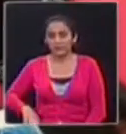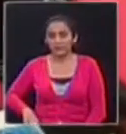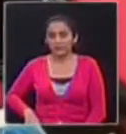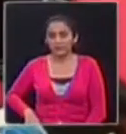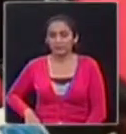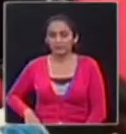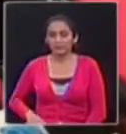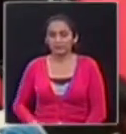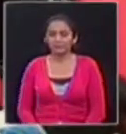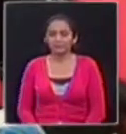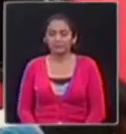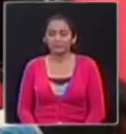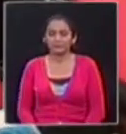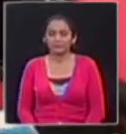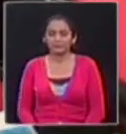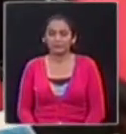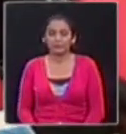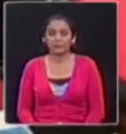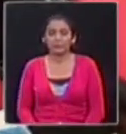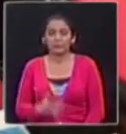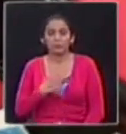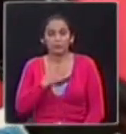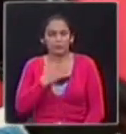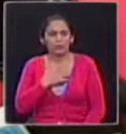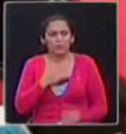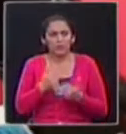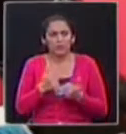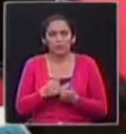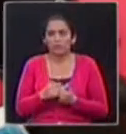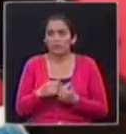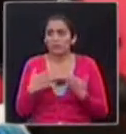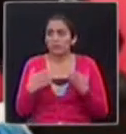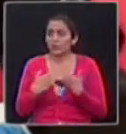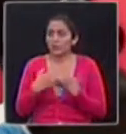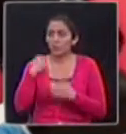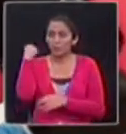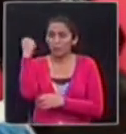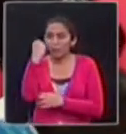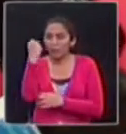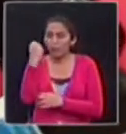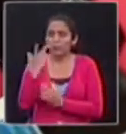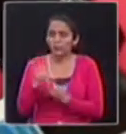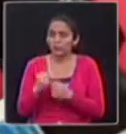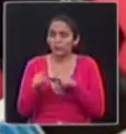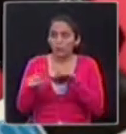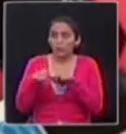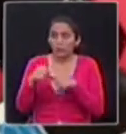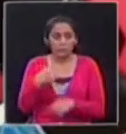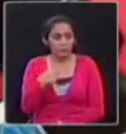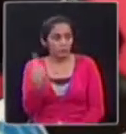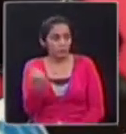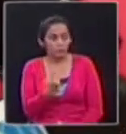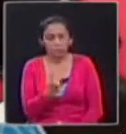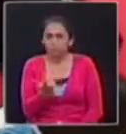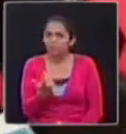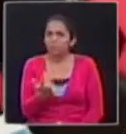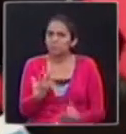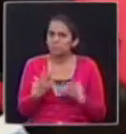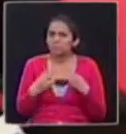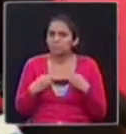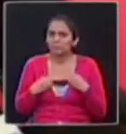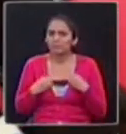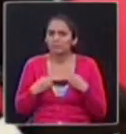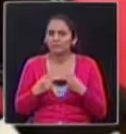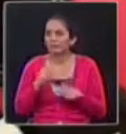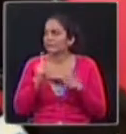cuando jugás contra equipos grandes. Va a ser un lindo partido, jugás contra un equipo grande en la casa de ellos. Creo que la gente va a